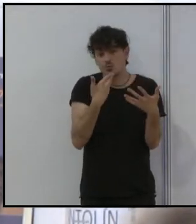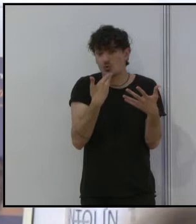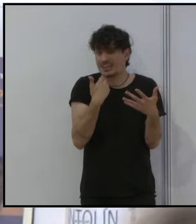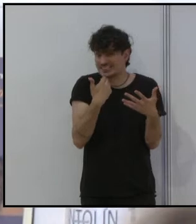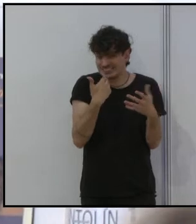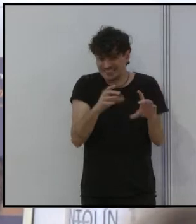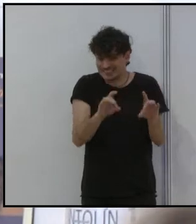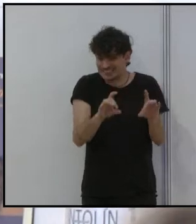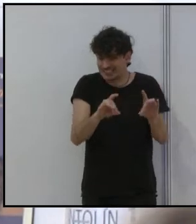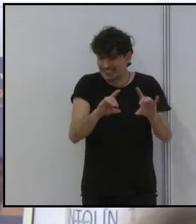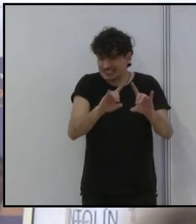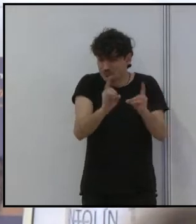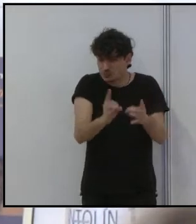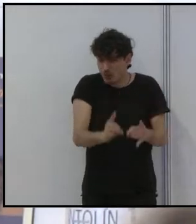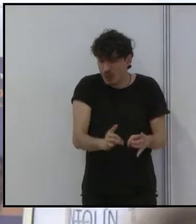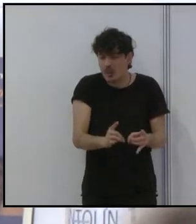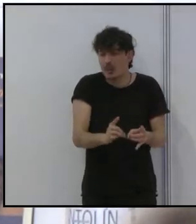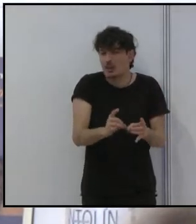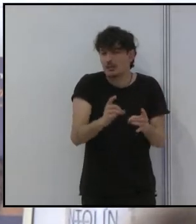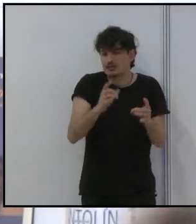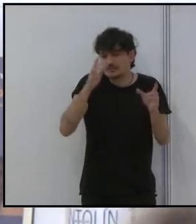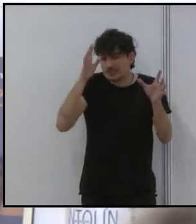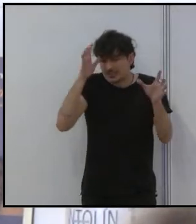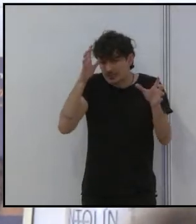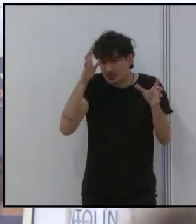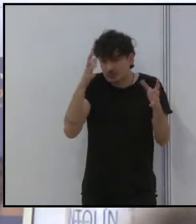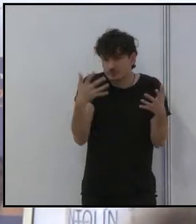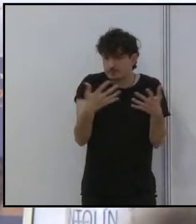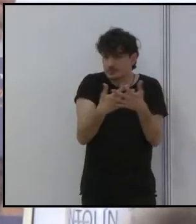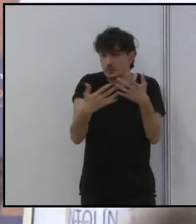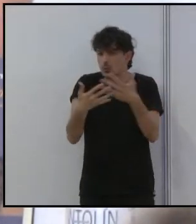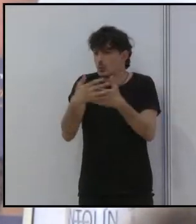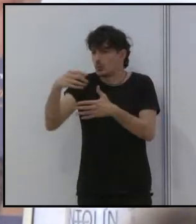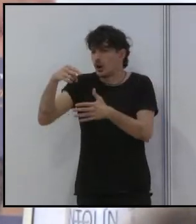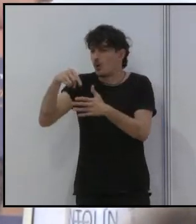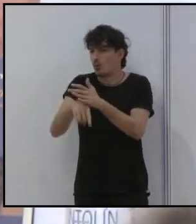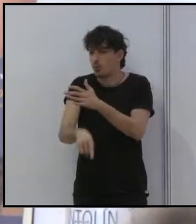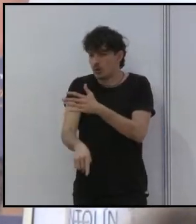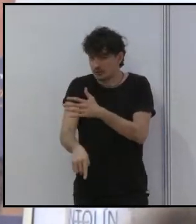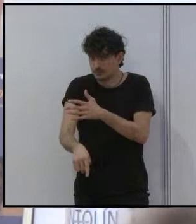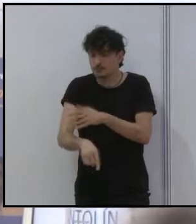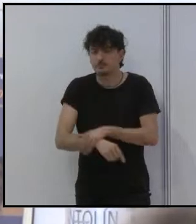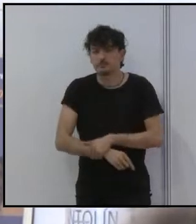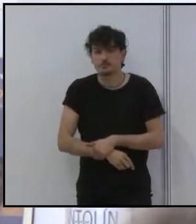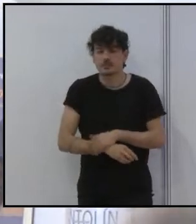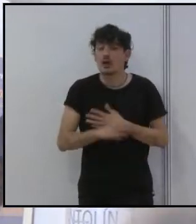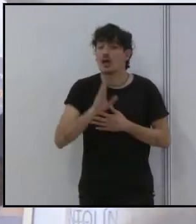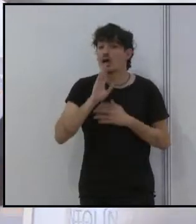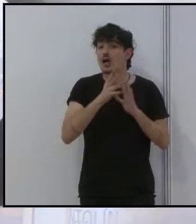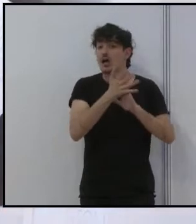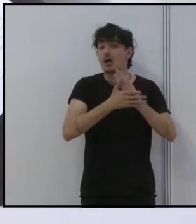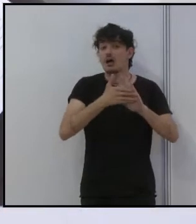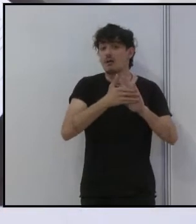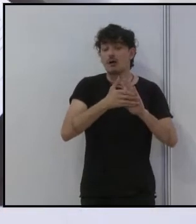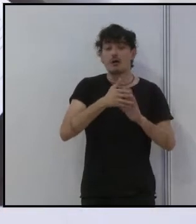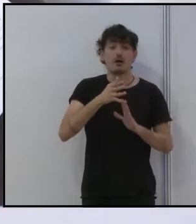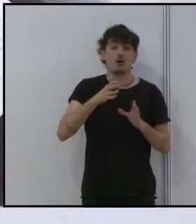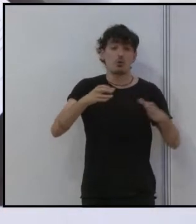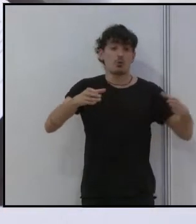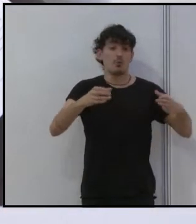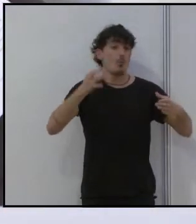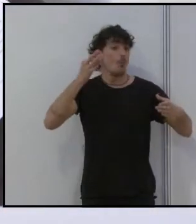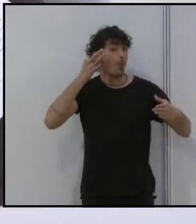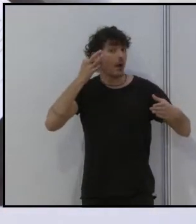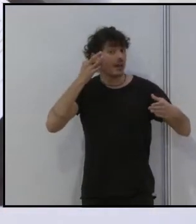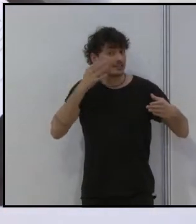lo sensual, los sentidos, con la hondura. Decía Virginia Woolf, antes que hablaba Clara de las mujeres, que unir